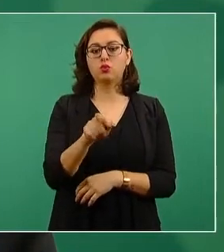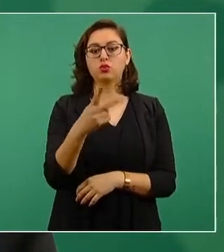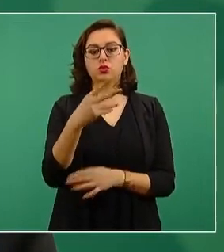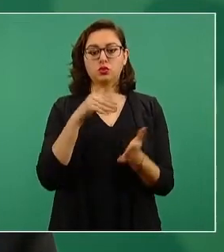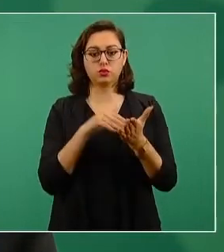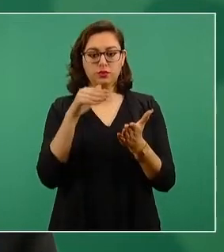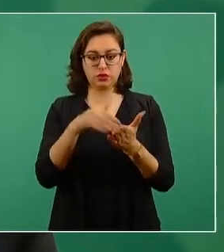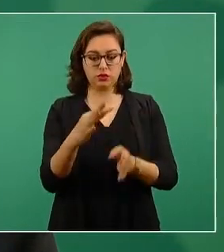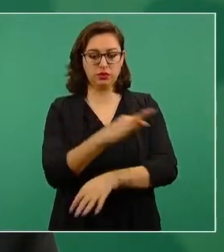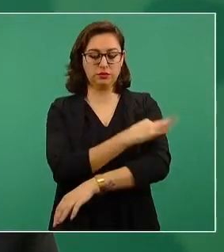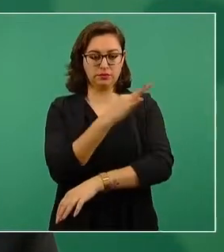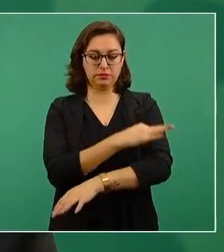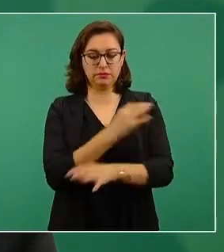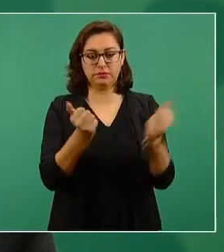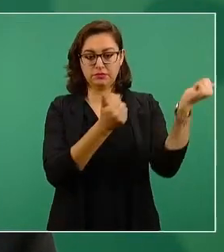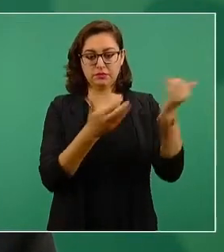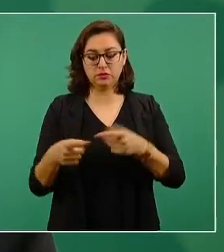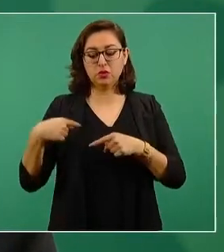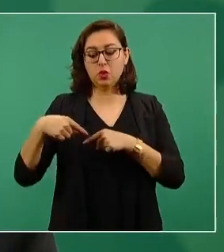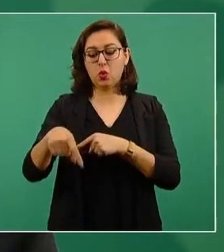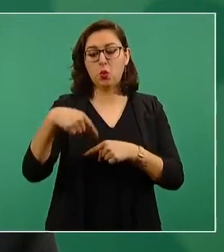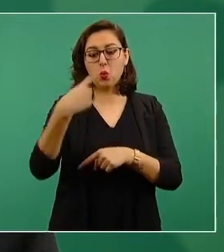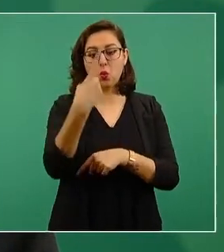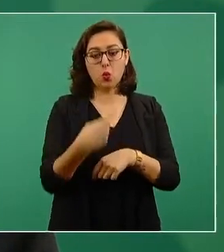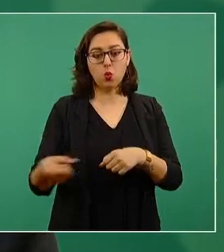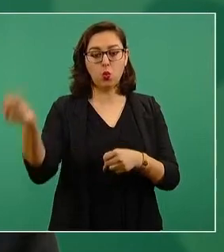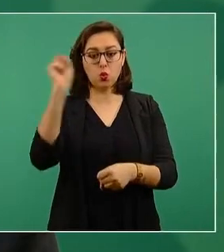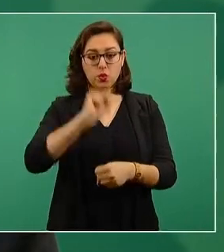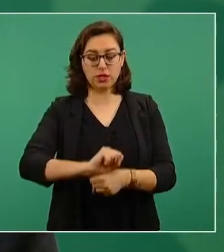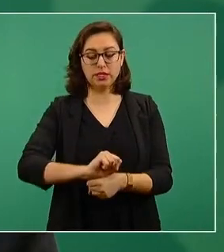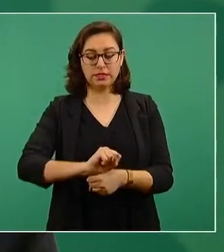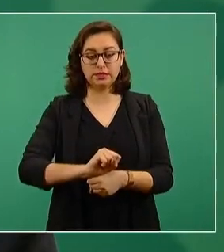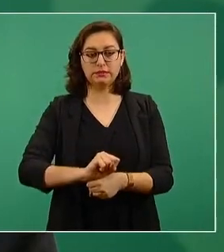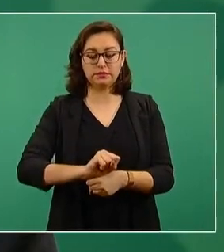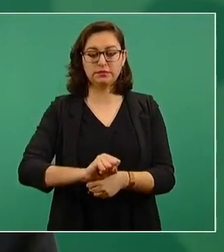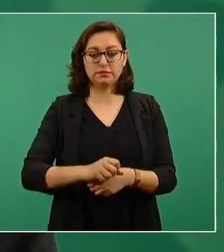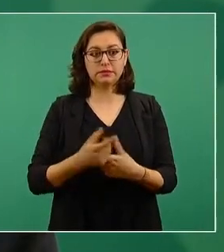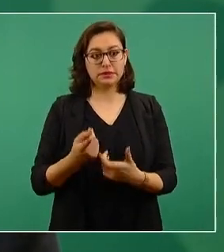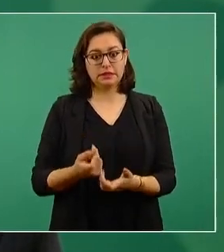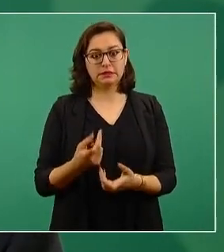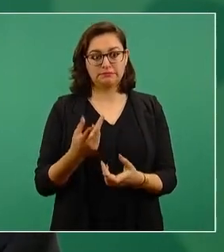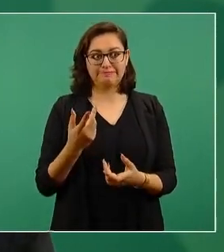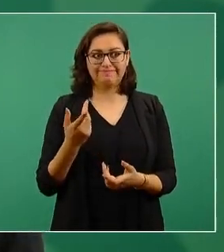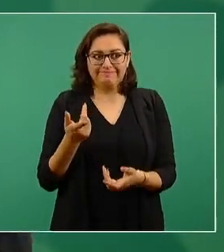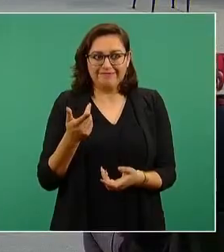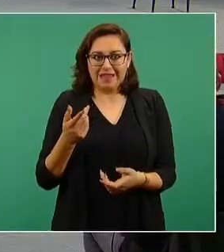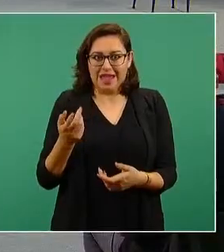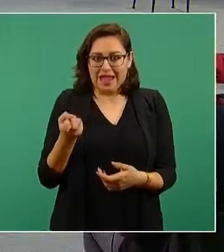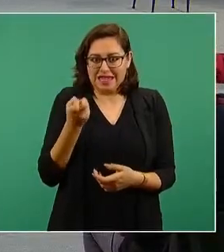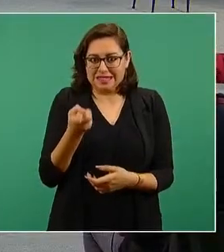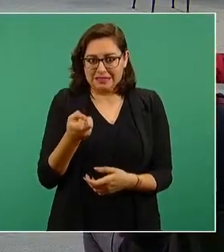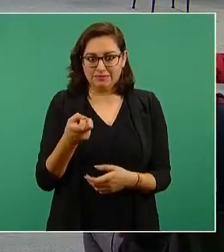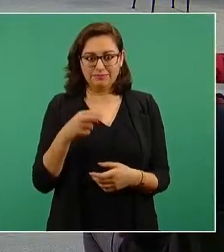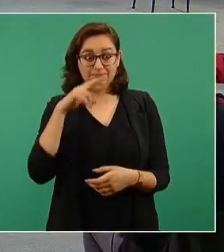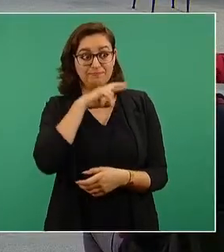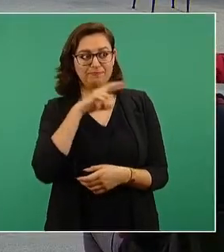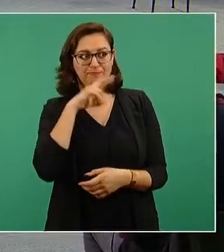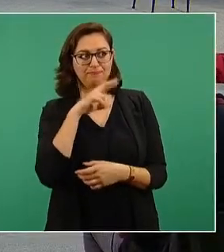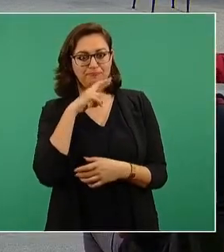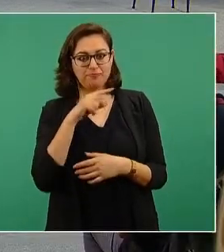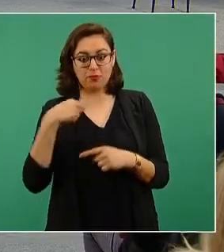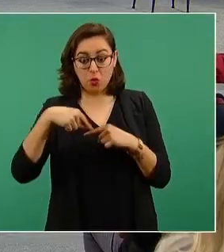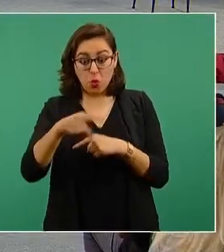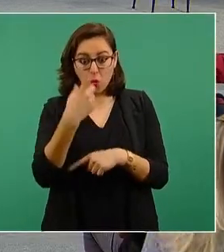millones de dosis, de manera que en esta semana que le importaba mucho al presidente López Obrador que fuese rápido y por lo tanto en esta semana se